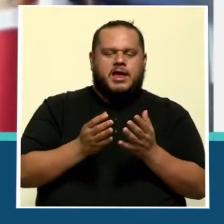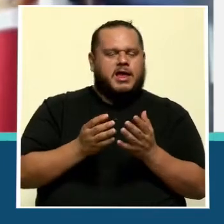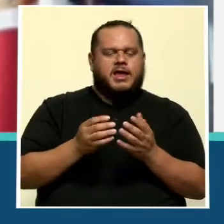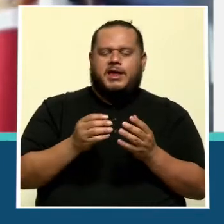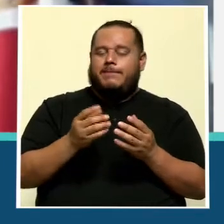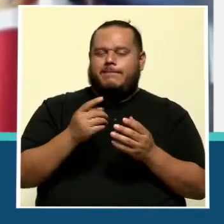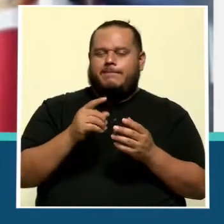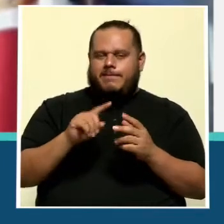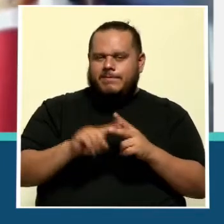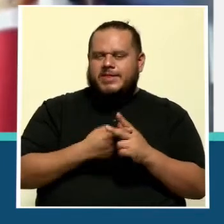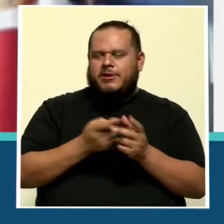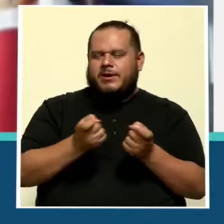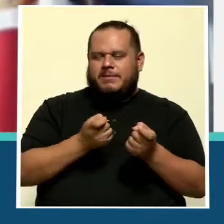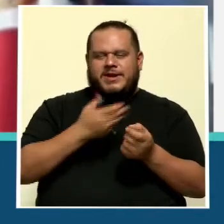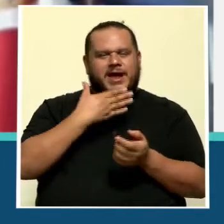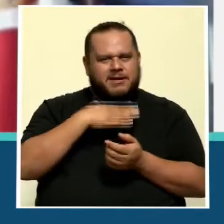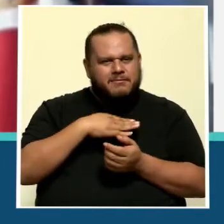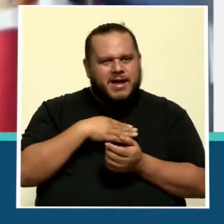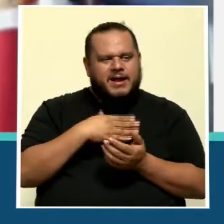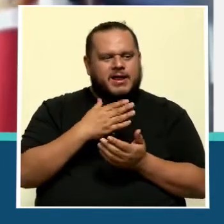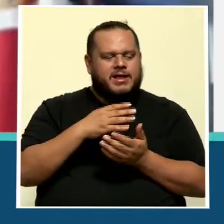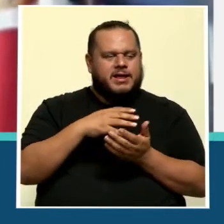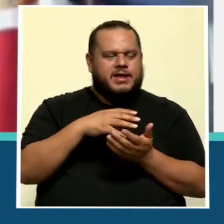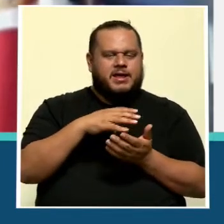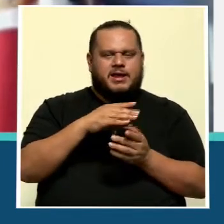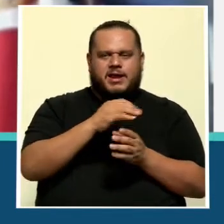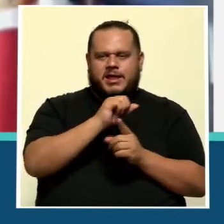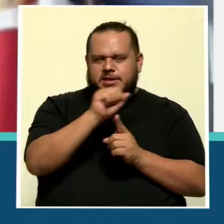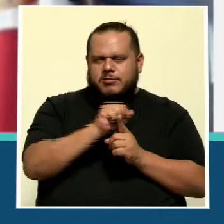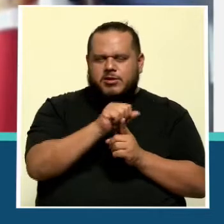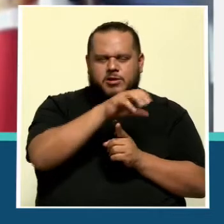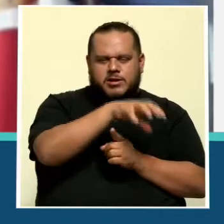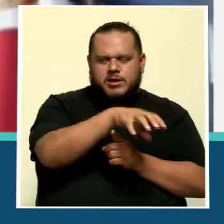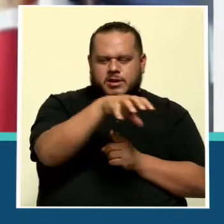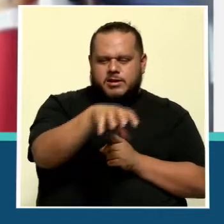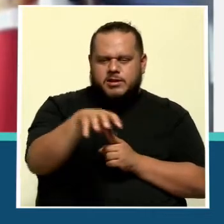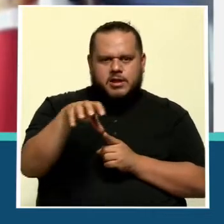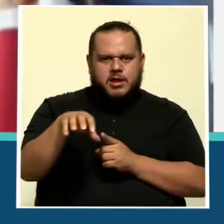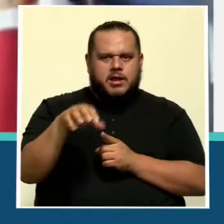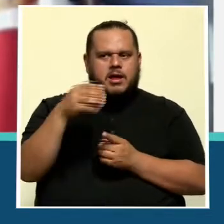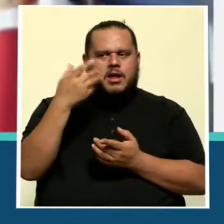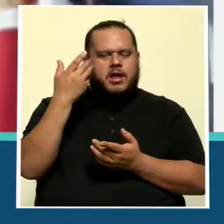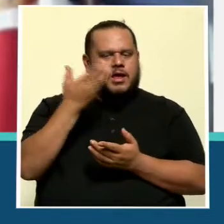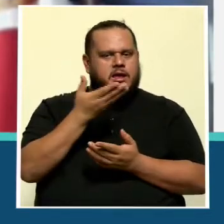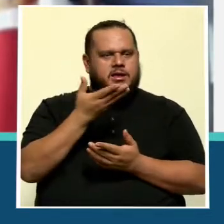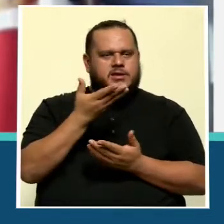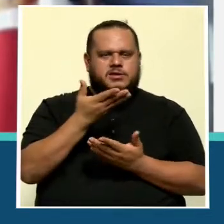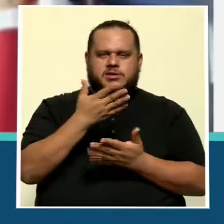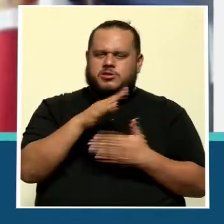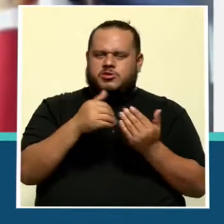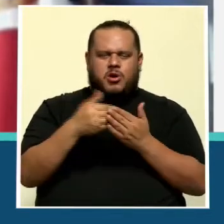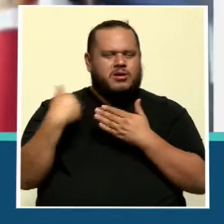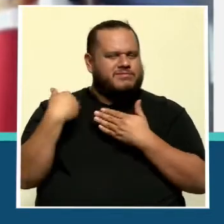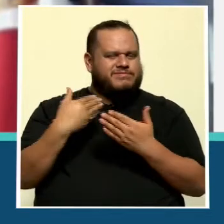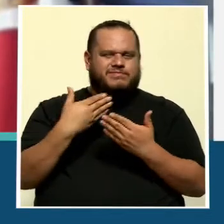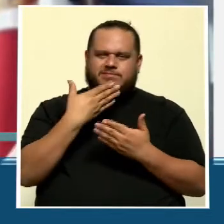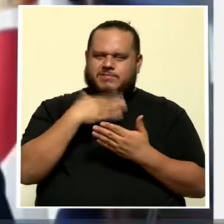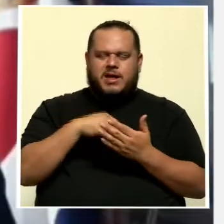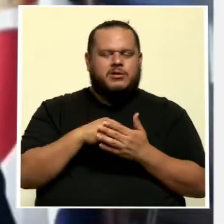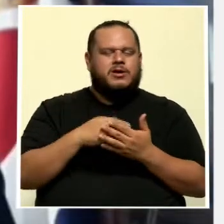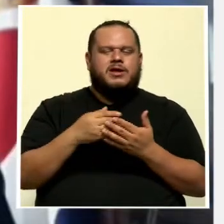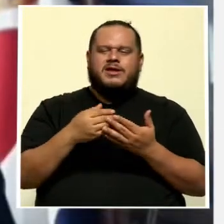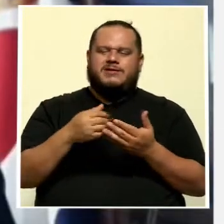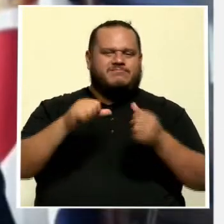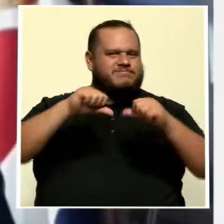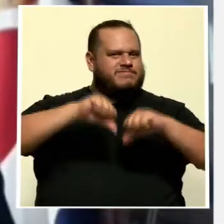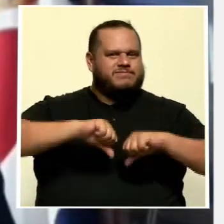incluso ya venía con algún disgusto cuando cambiaron el estatuto para aceptar la deuda política, porque echaron a perder la marca, echaron a